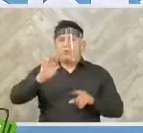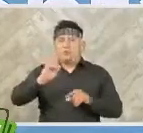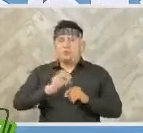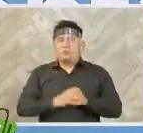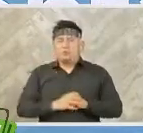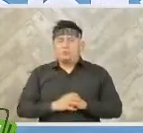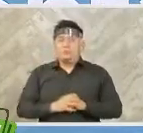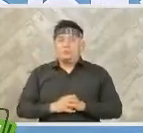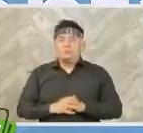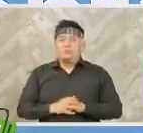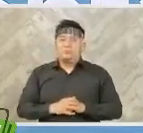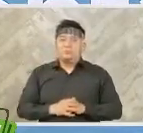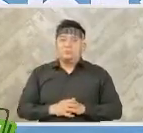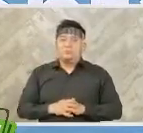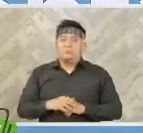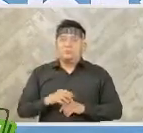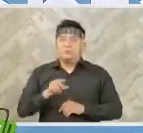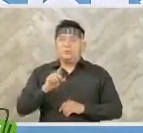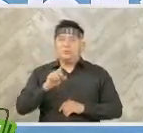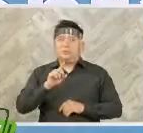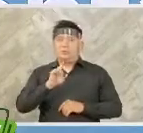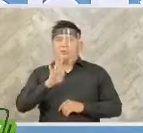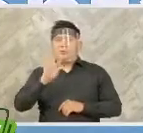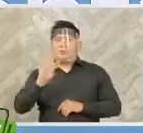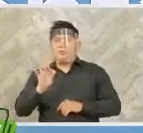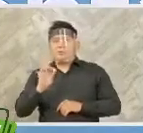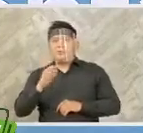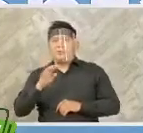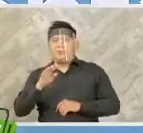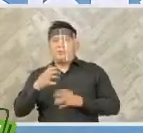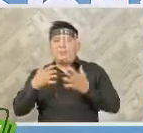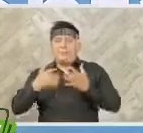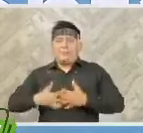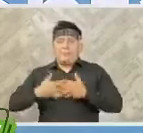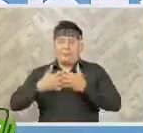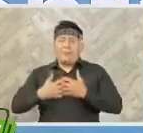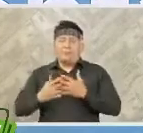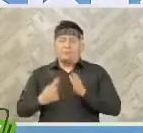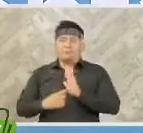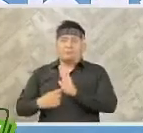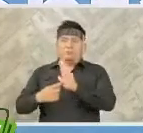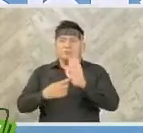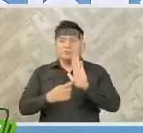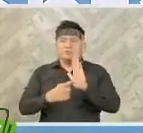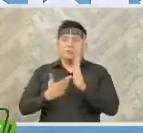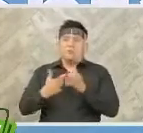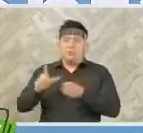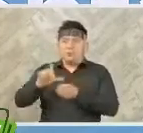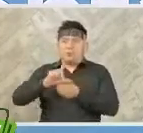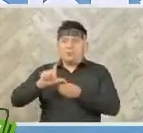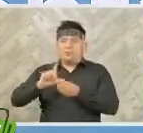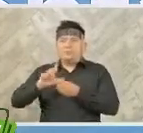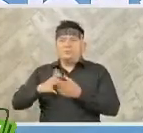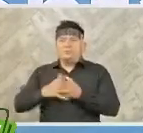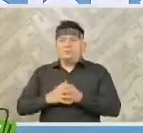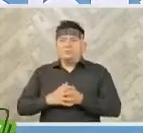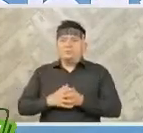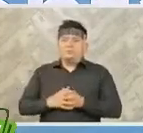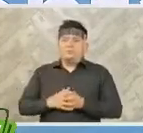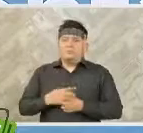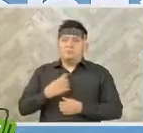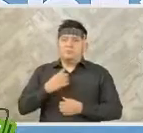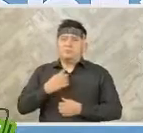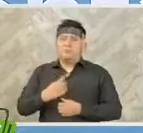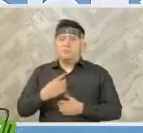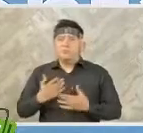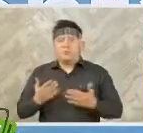43 pequeñas empresas y emprendimientos que pudieron darse a conocer a nivel local y regional. Eso, digamos que tiene